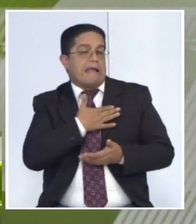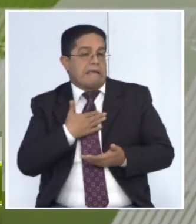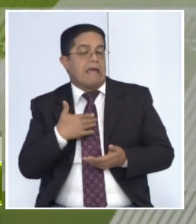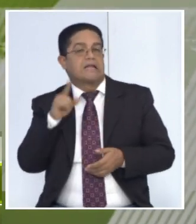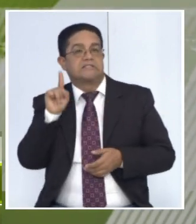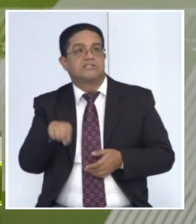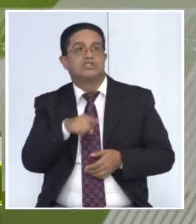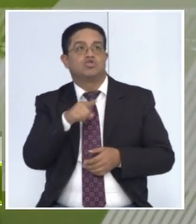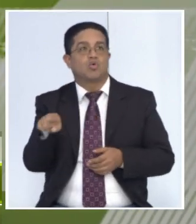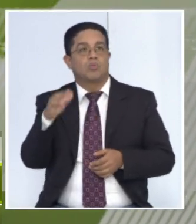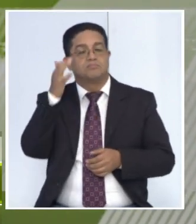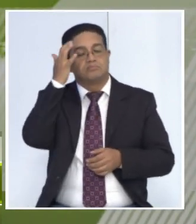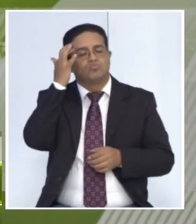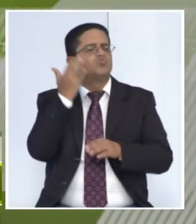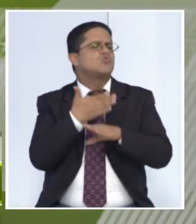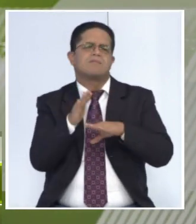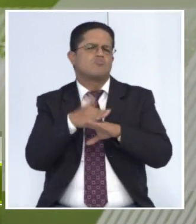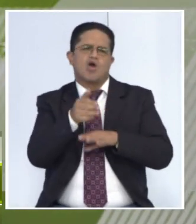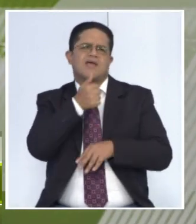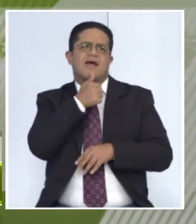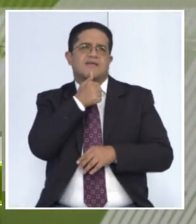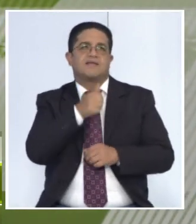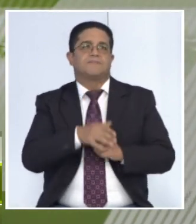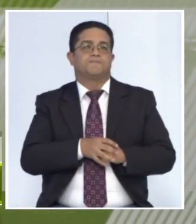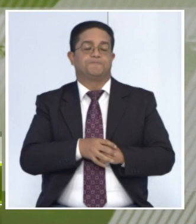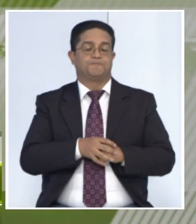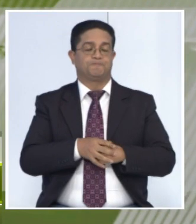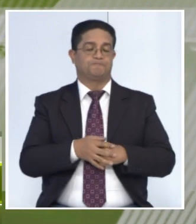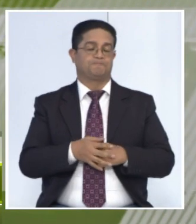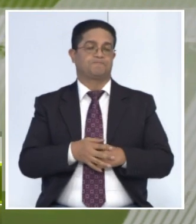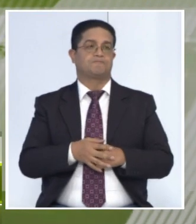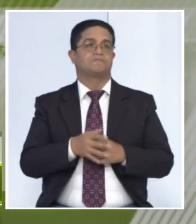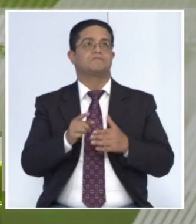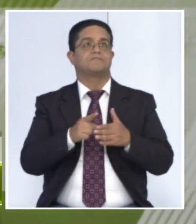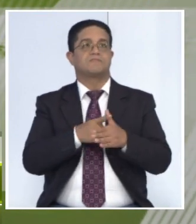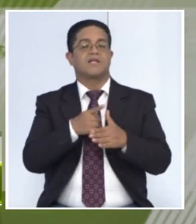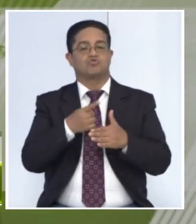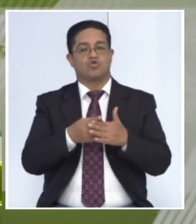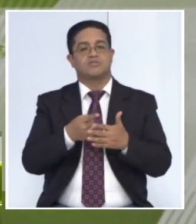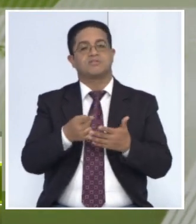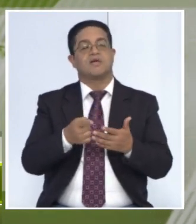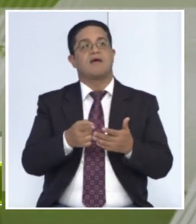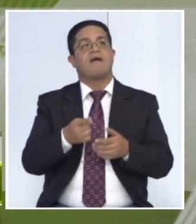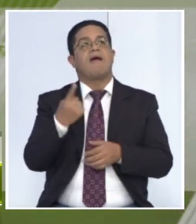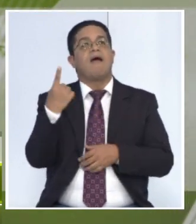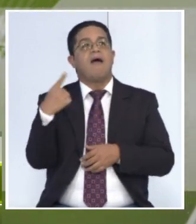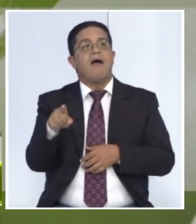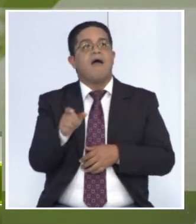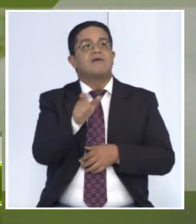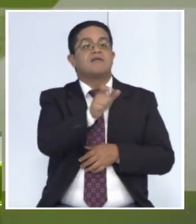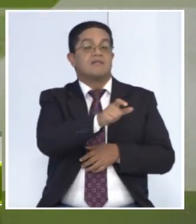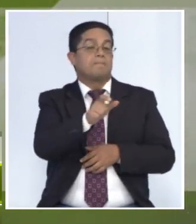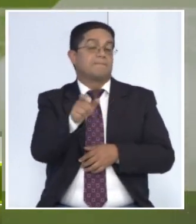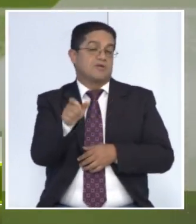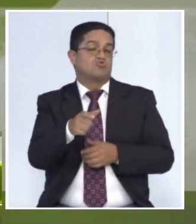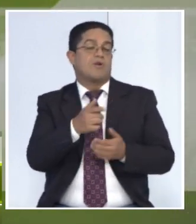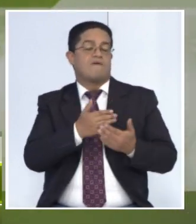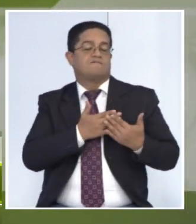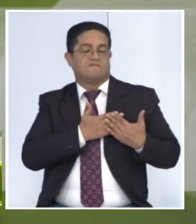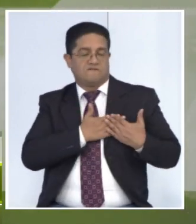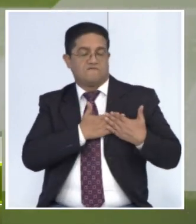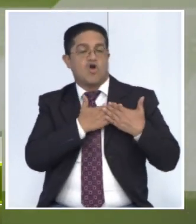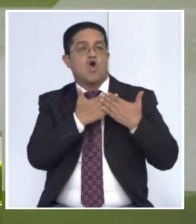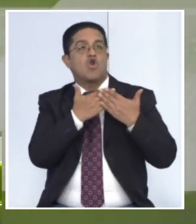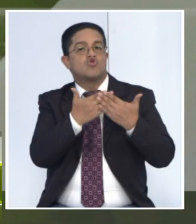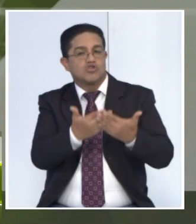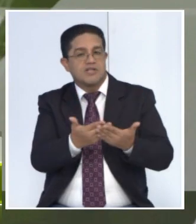independientemente de para quién sea. Y nosotros tenemos los donantes que se denominan los donantes voluntarios y